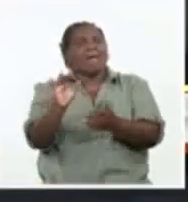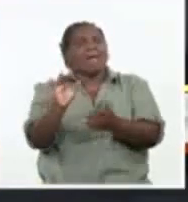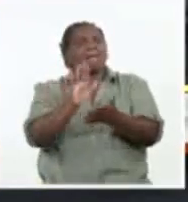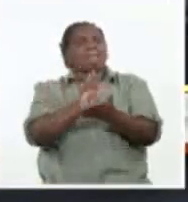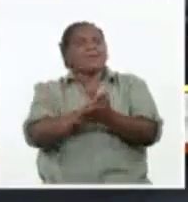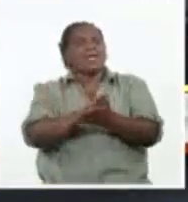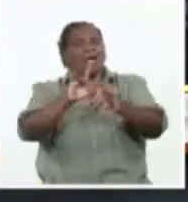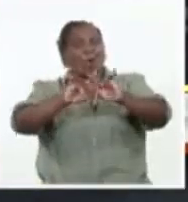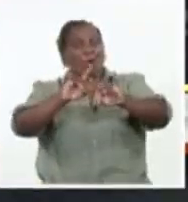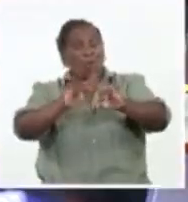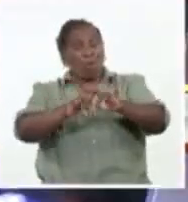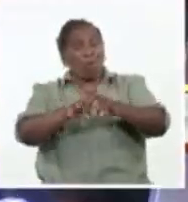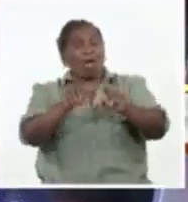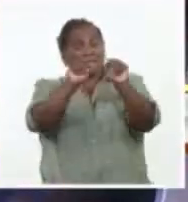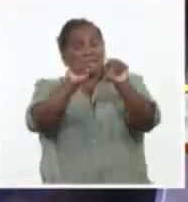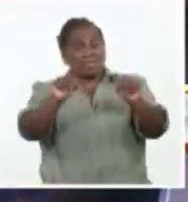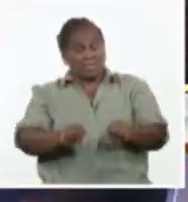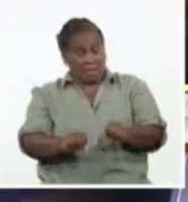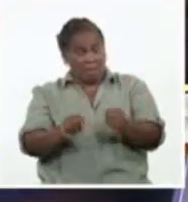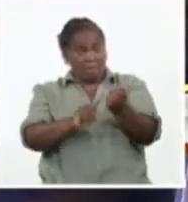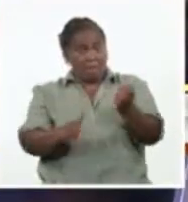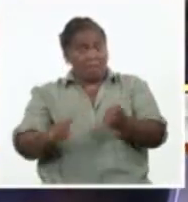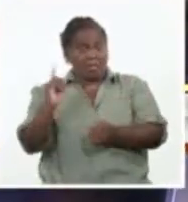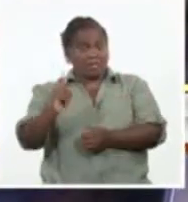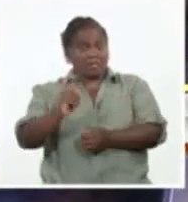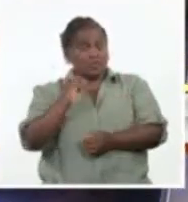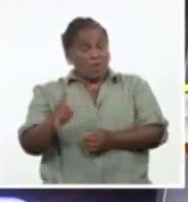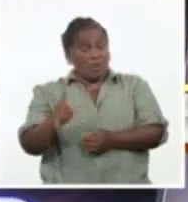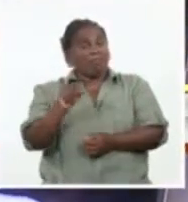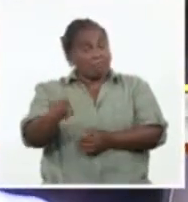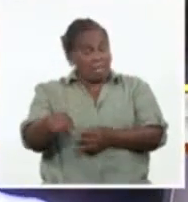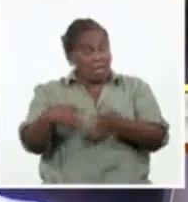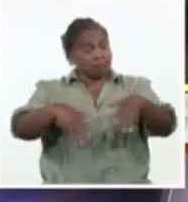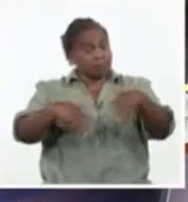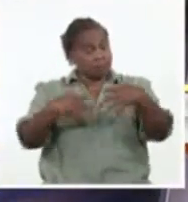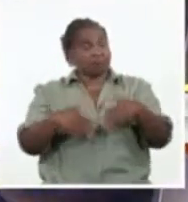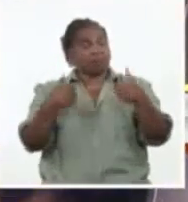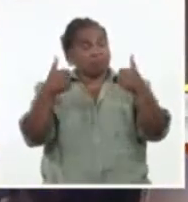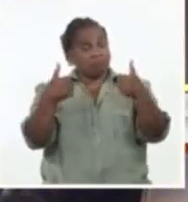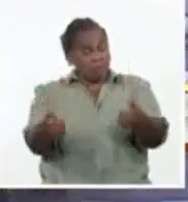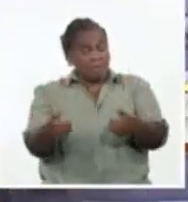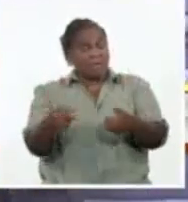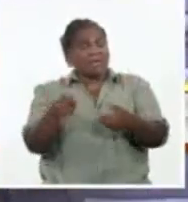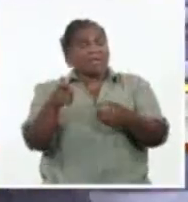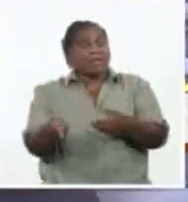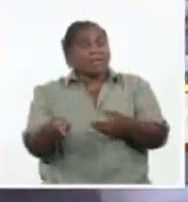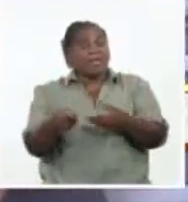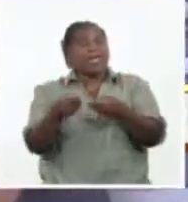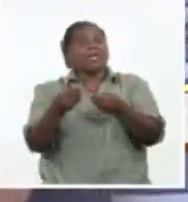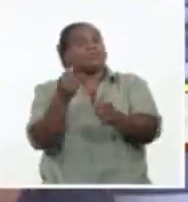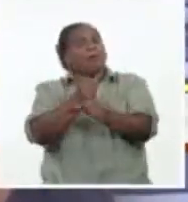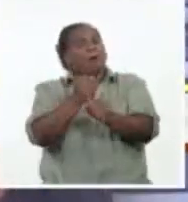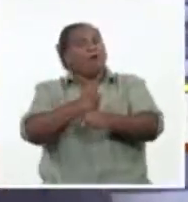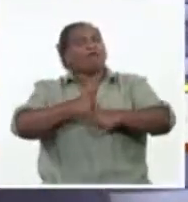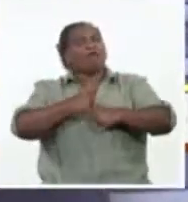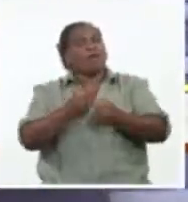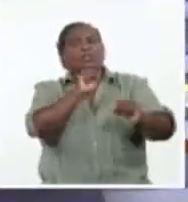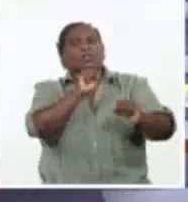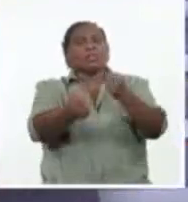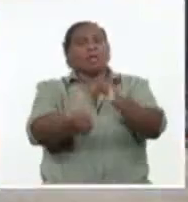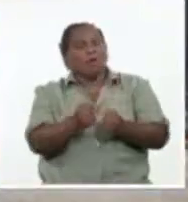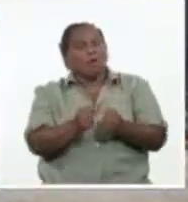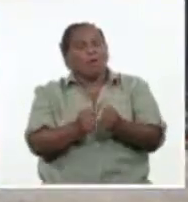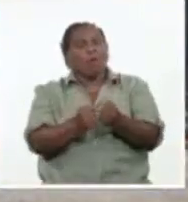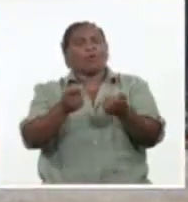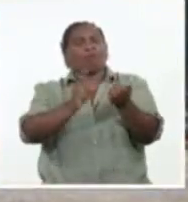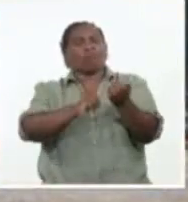Sistema Electroenergético Nacional. De su elevado nivel operativo, al que se integran la sostenibilidad de generación unido al ahorro de combustible,